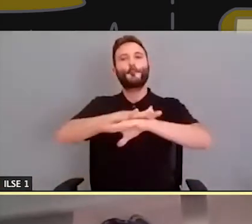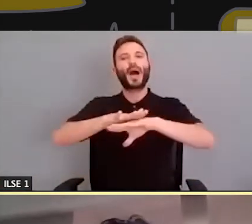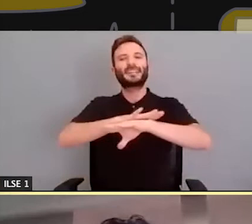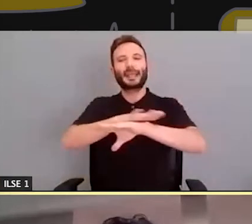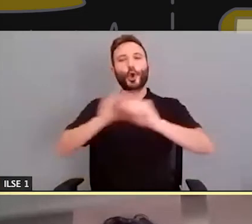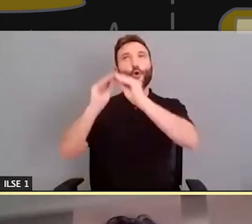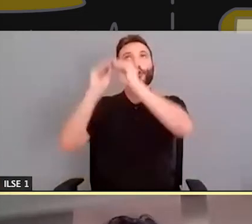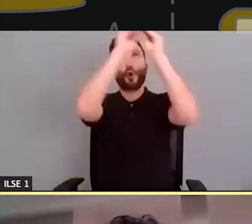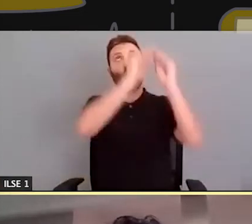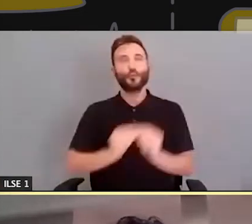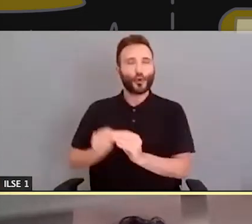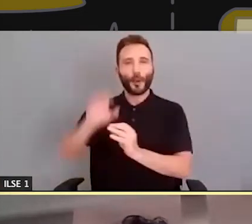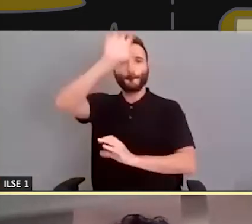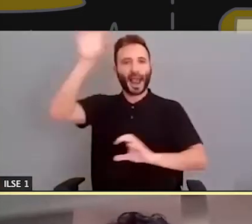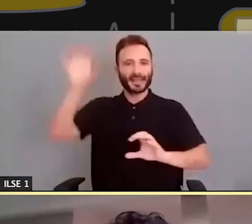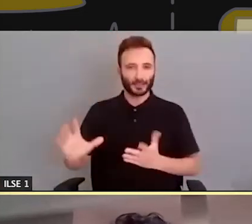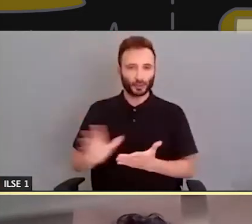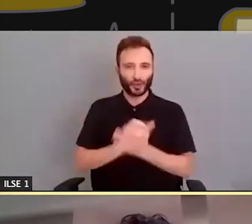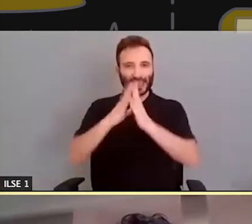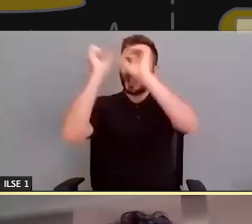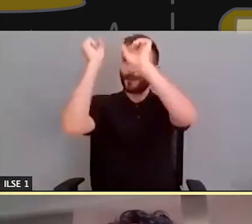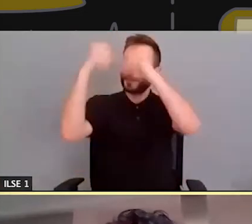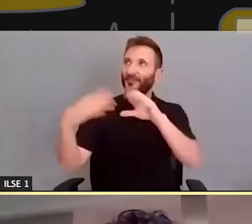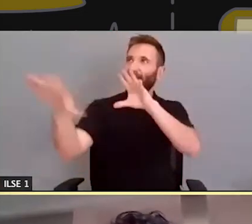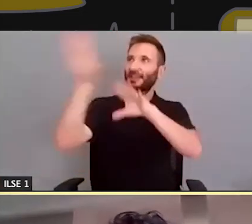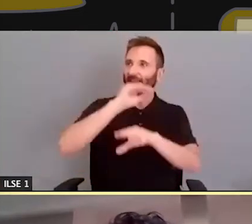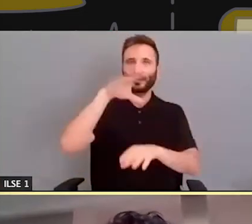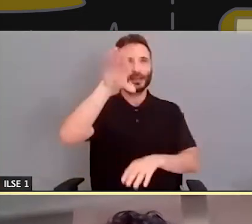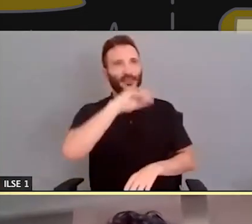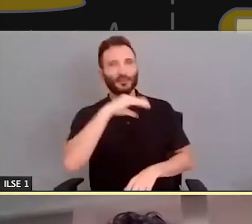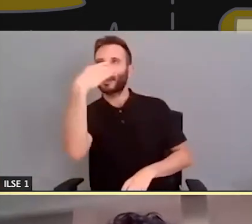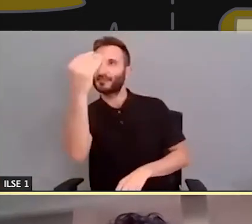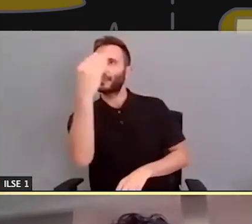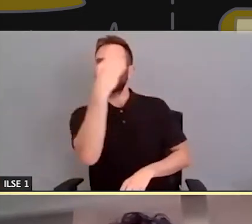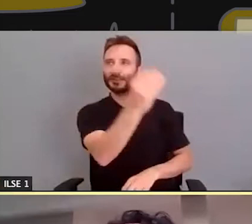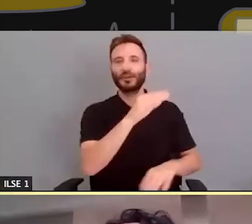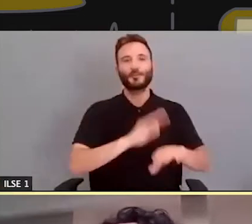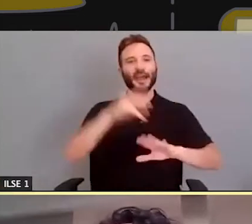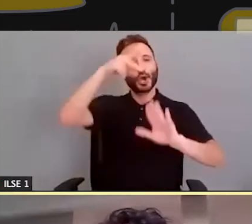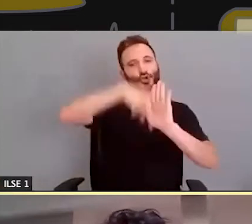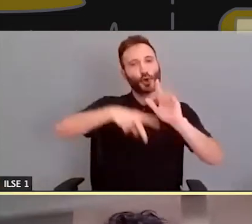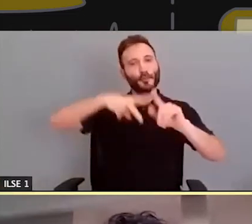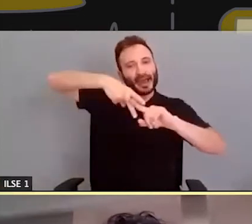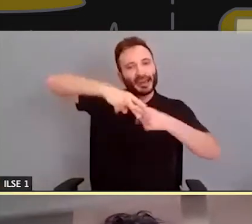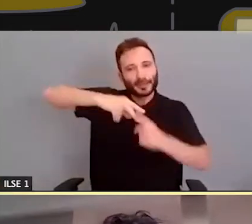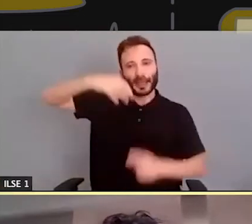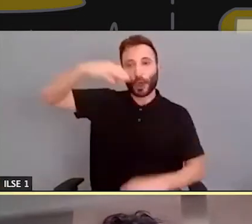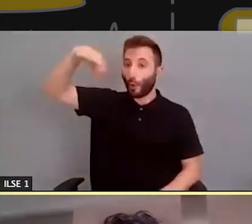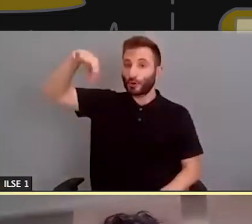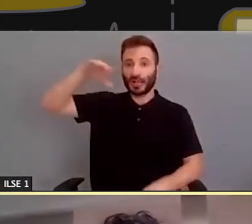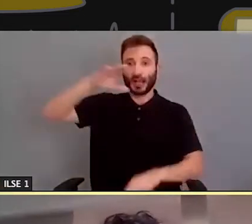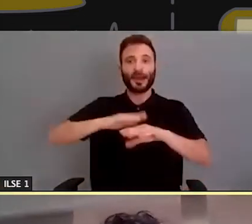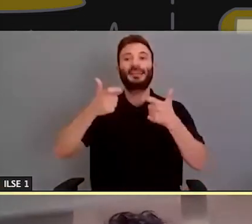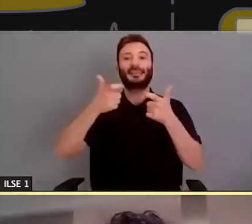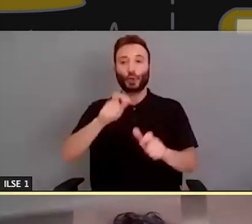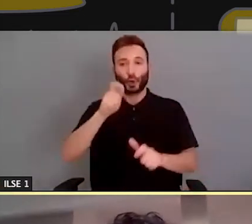de entendimiento, ¿no? Ha sido un reto eso de disponer de una norma, una herramienta única para todo el sector turístico,